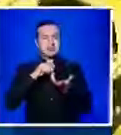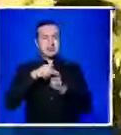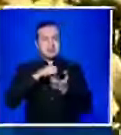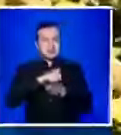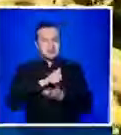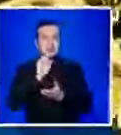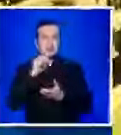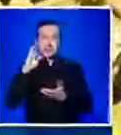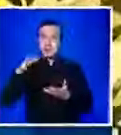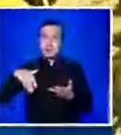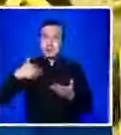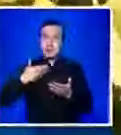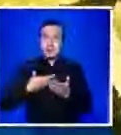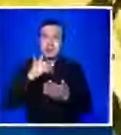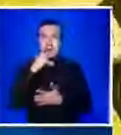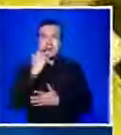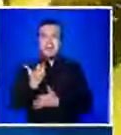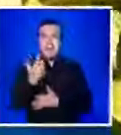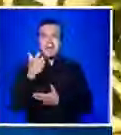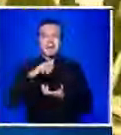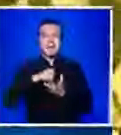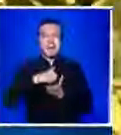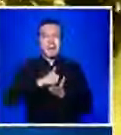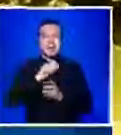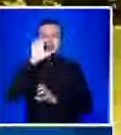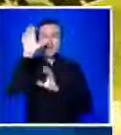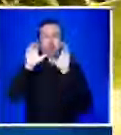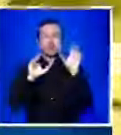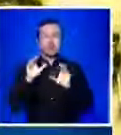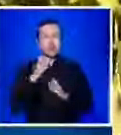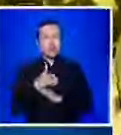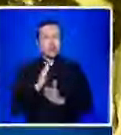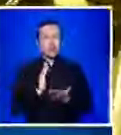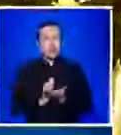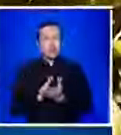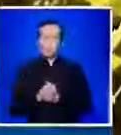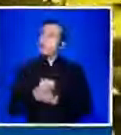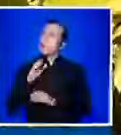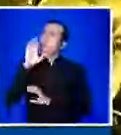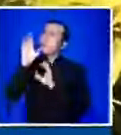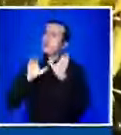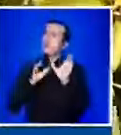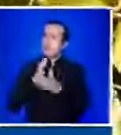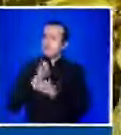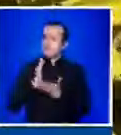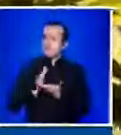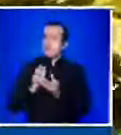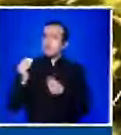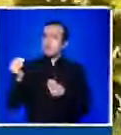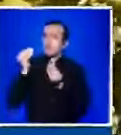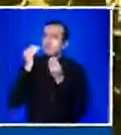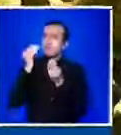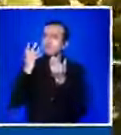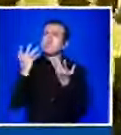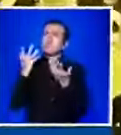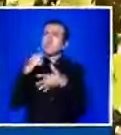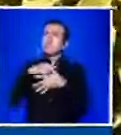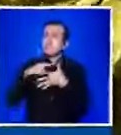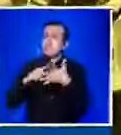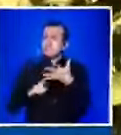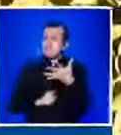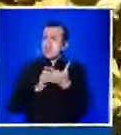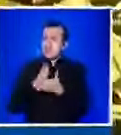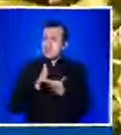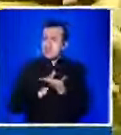la Casa del Pan con el pan de mandarina y el Museo del Aguacate. El Museo del Aguacate, donde nos van a enseñar qué nomás nos